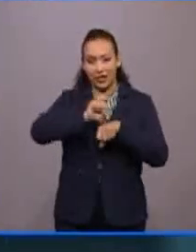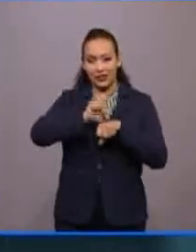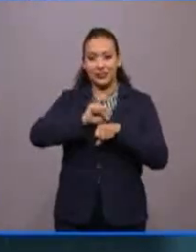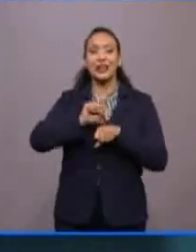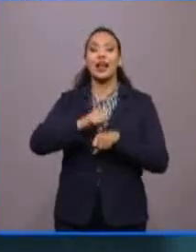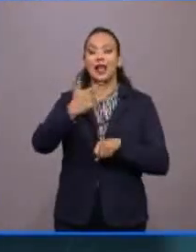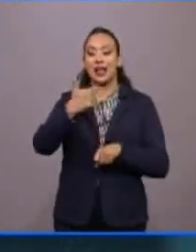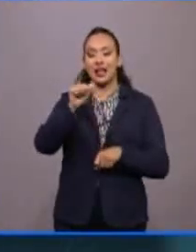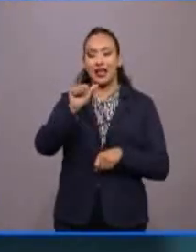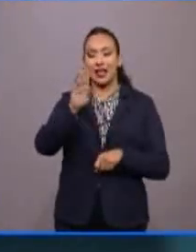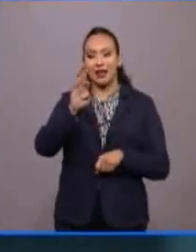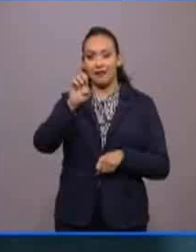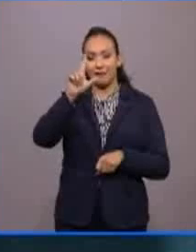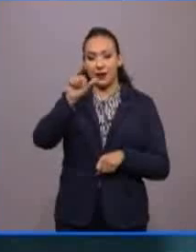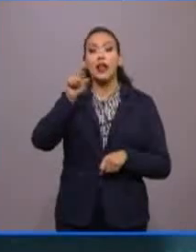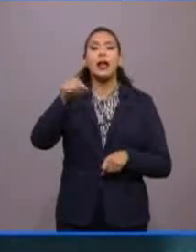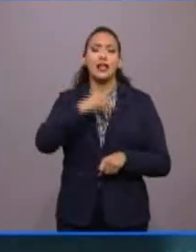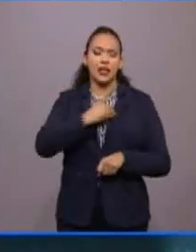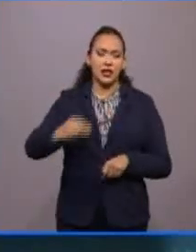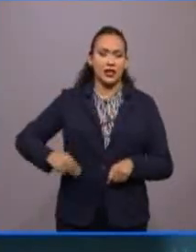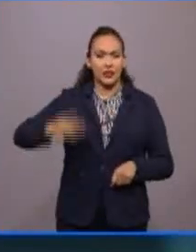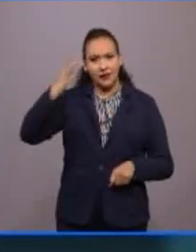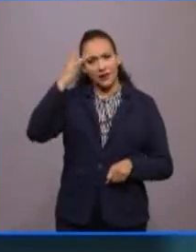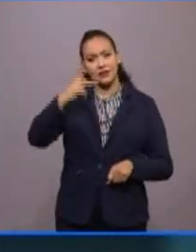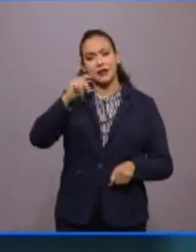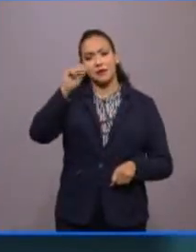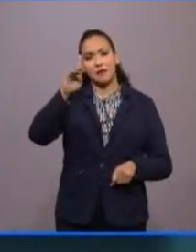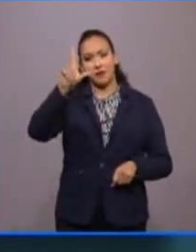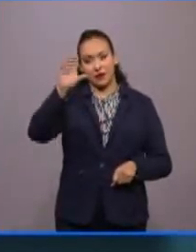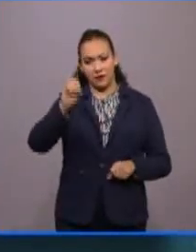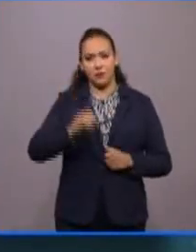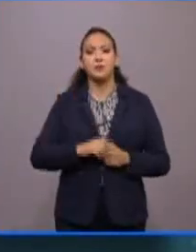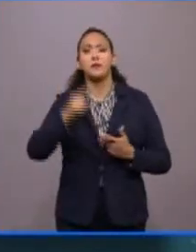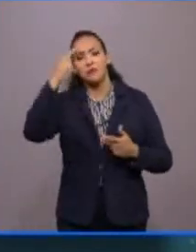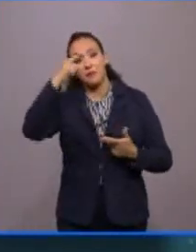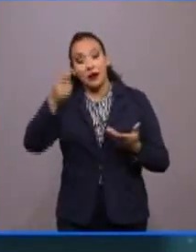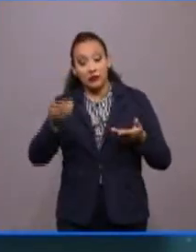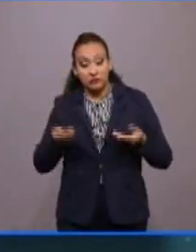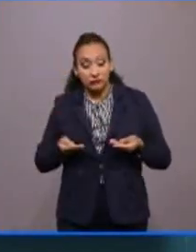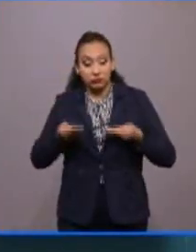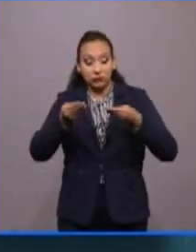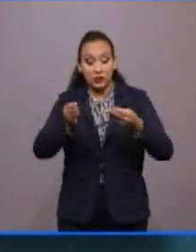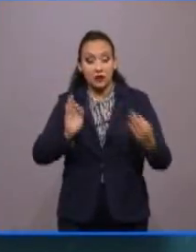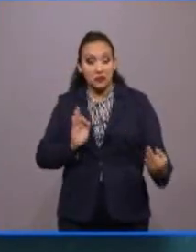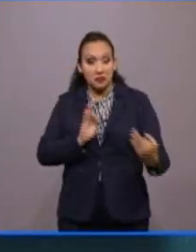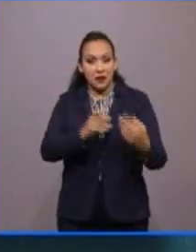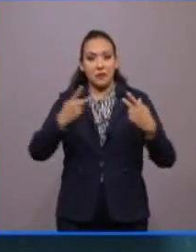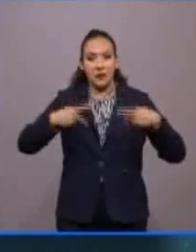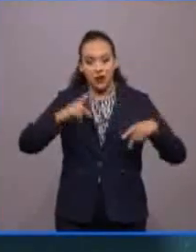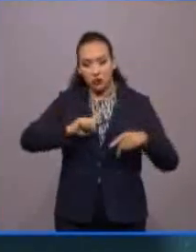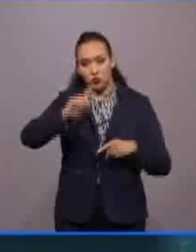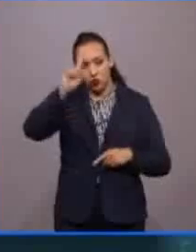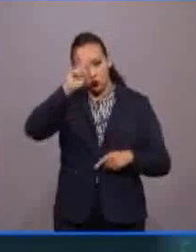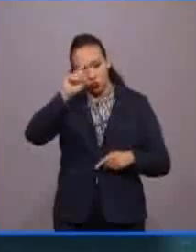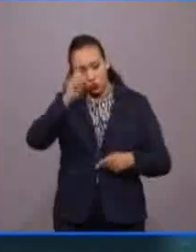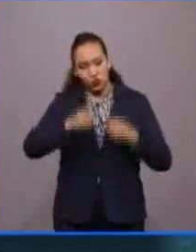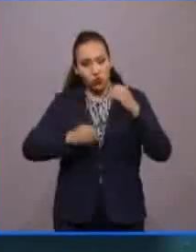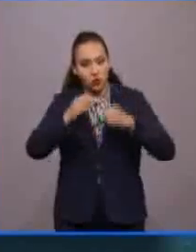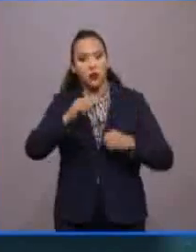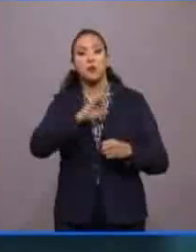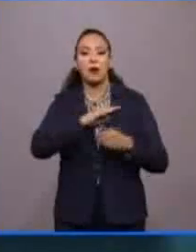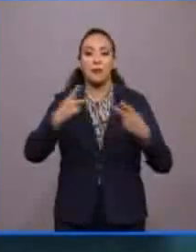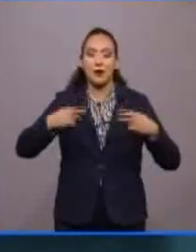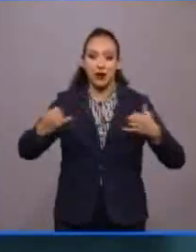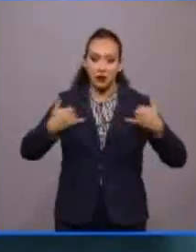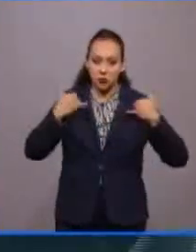Mistral, ubicada en el municipio de San Pablo del Monte, para acercar la justicia y la forma de resolver los conflictos que surgen entre las y